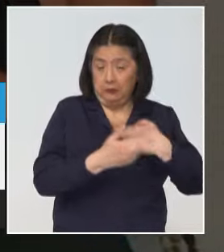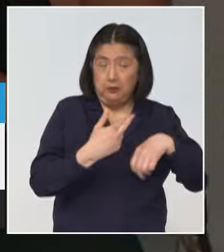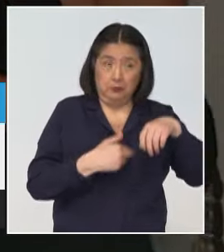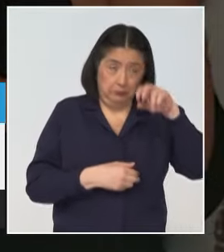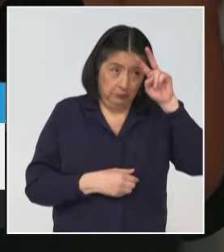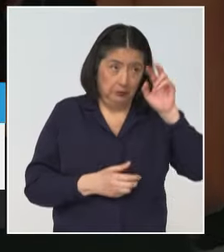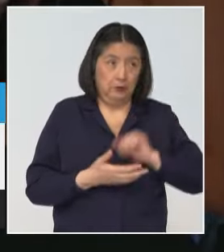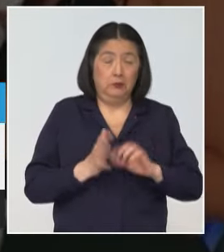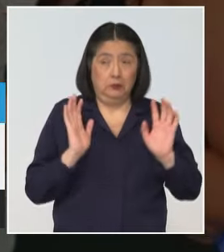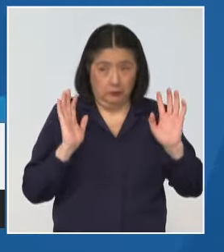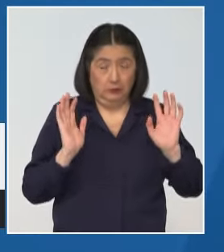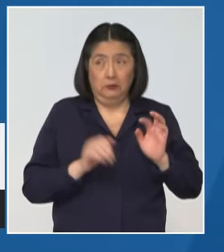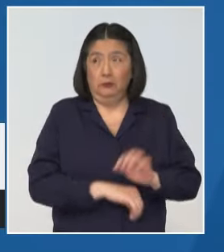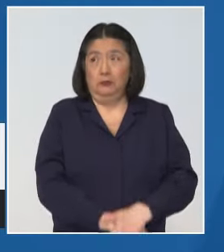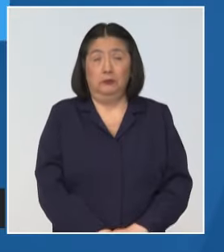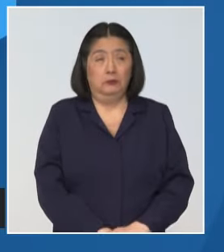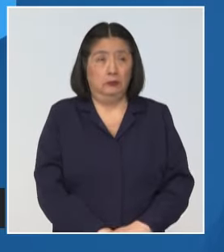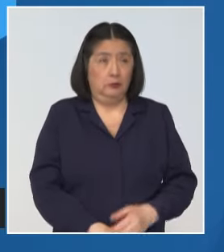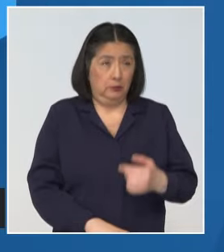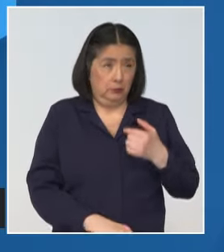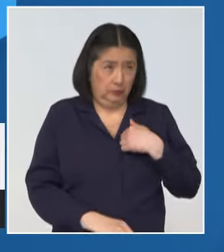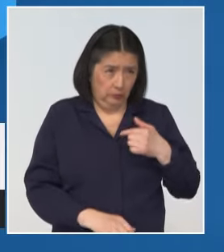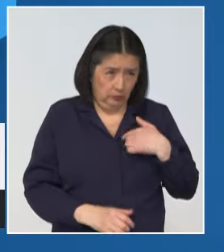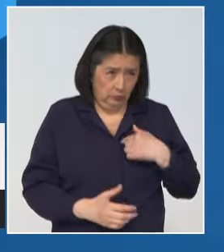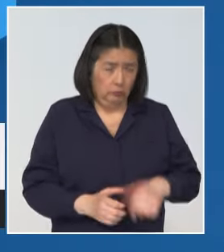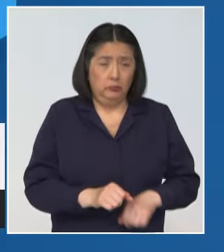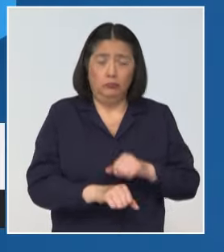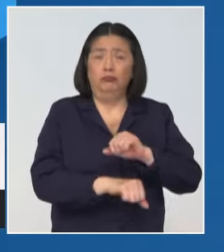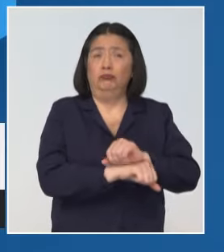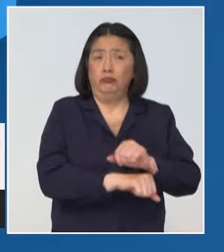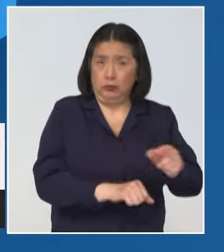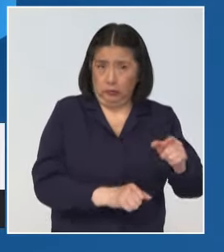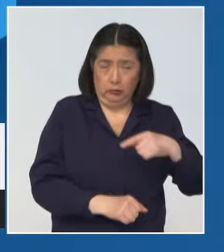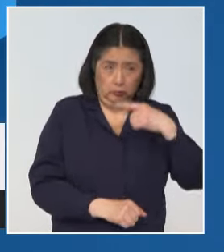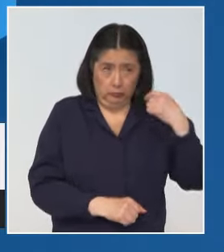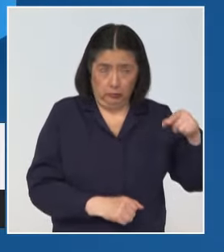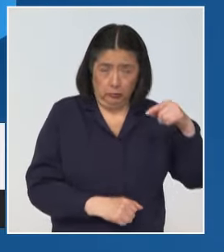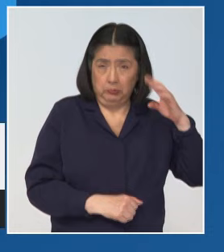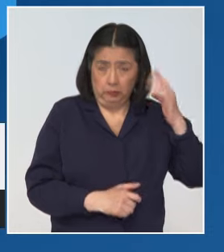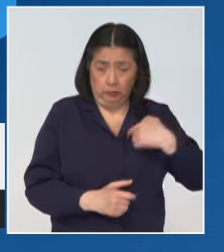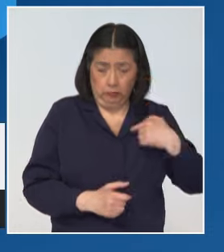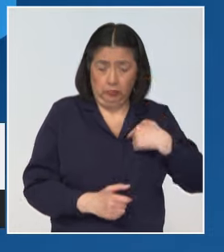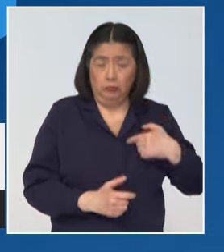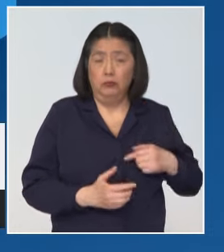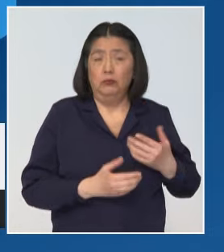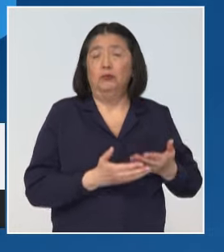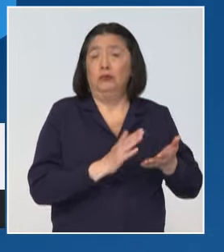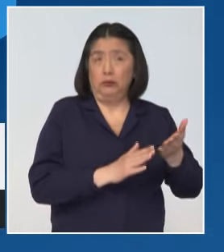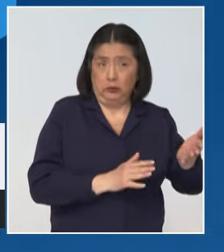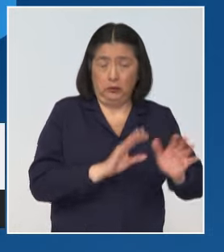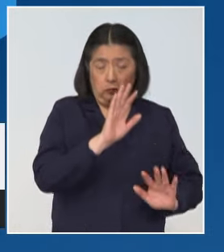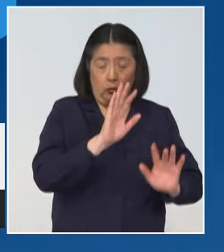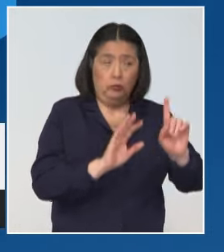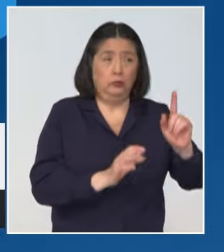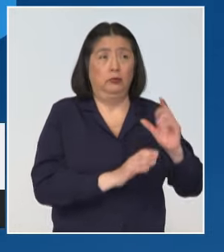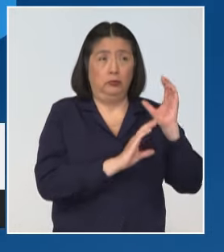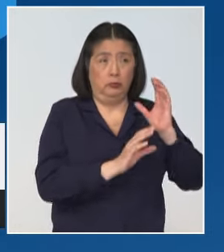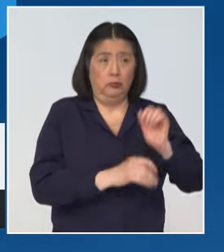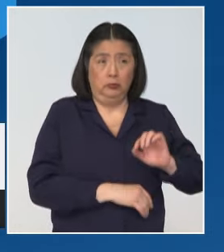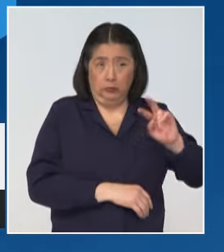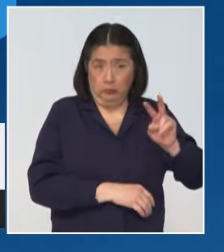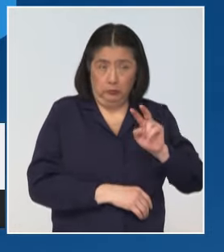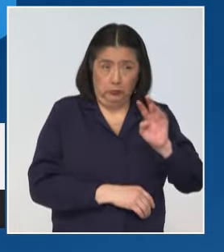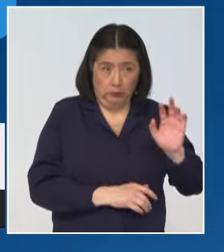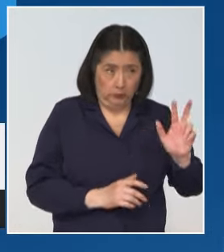en más de una ocasión. Que yo me entregué a las autoridades en Rusia por voluntad propia el día 11 de octubre del año